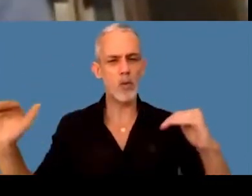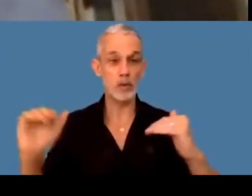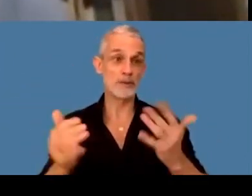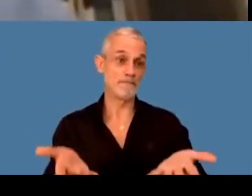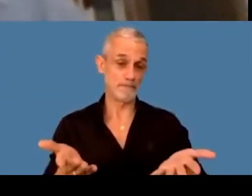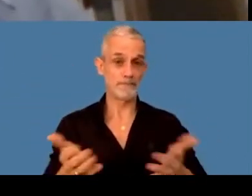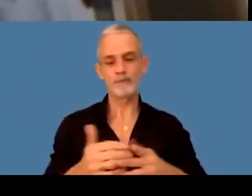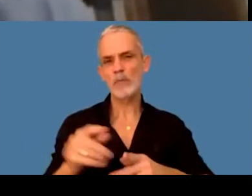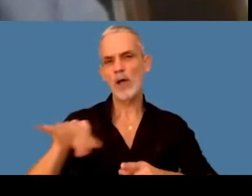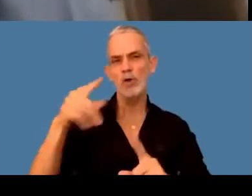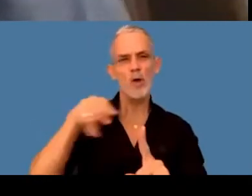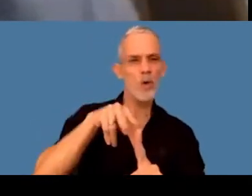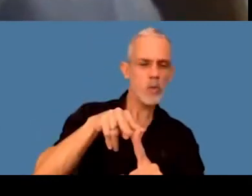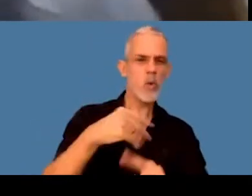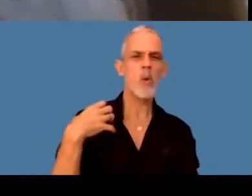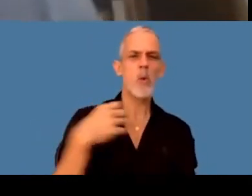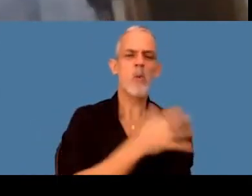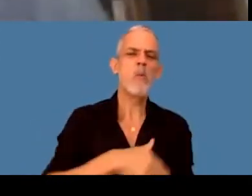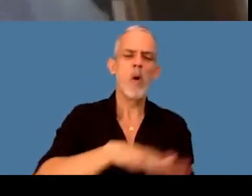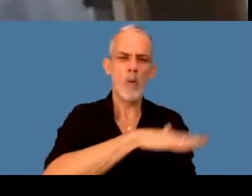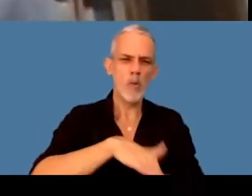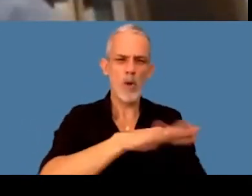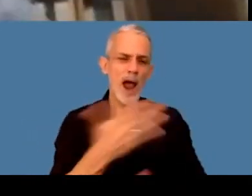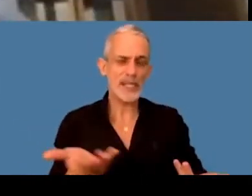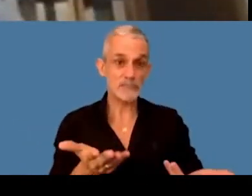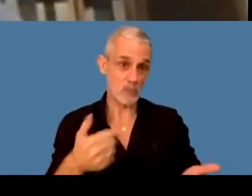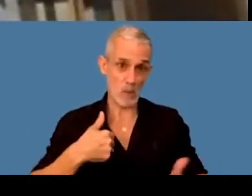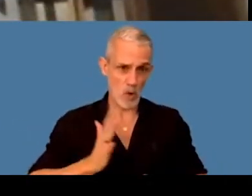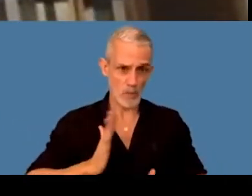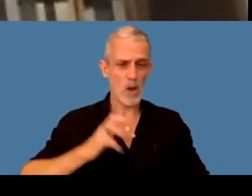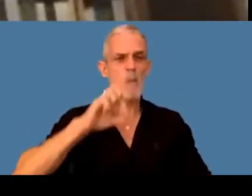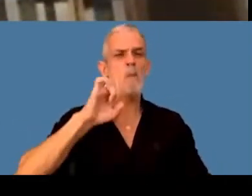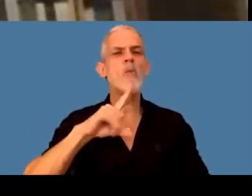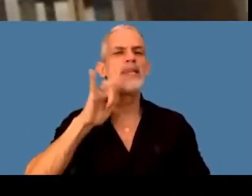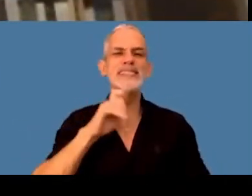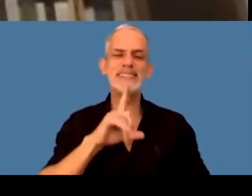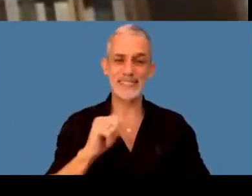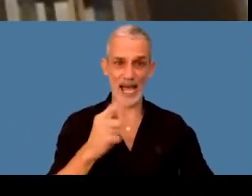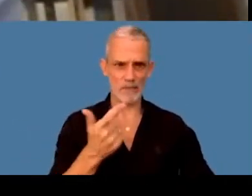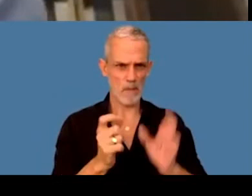Desde los sectores populares o populistas, y a mí no me asusta la palabra populista, se lo digo,